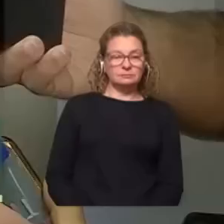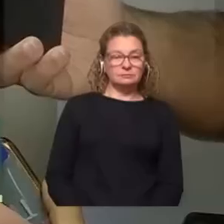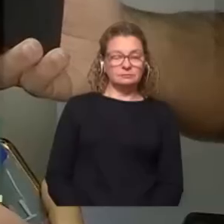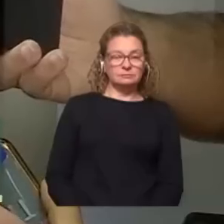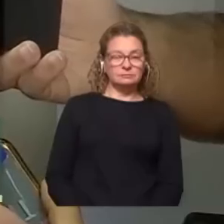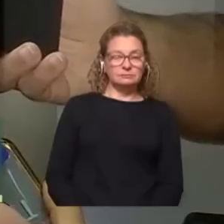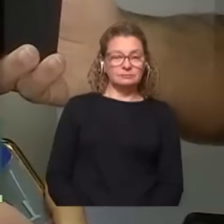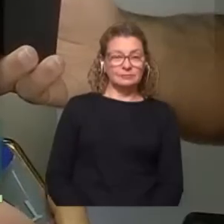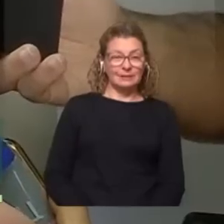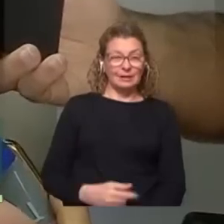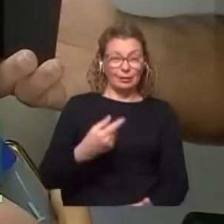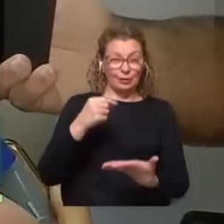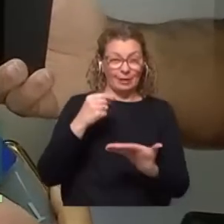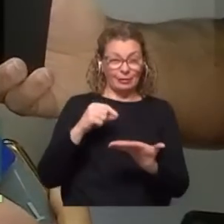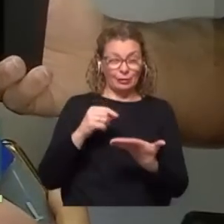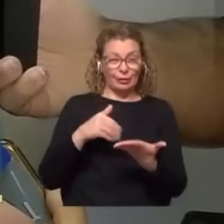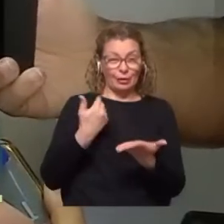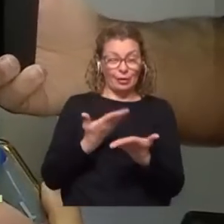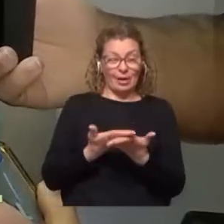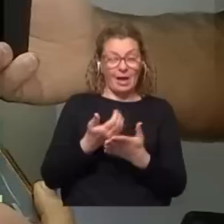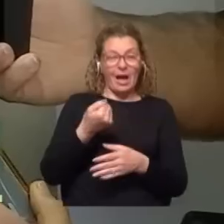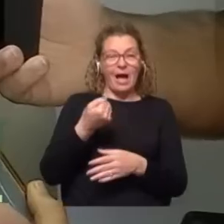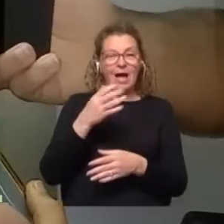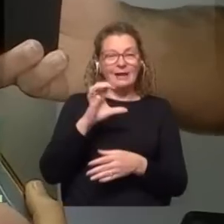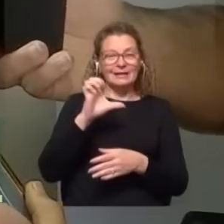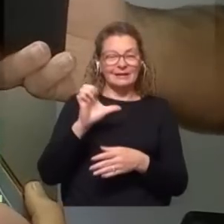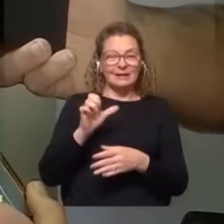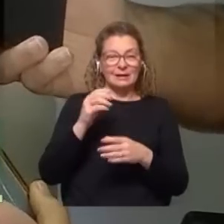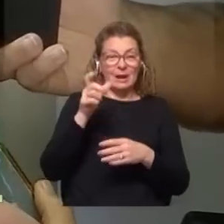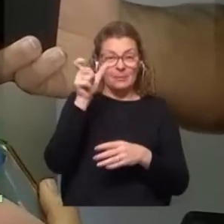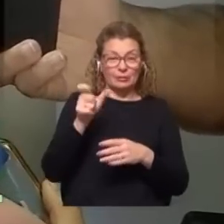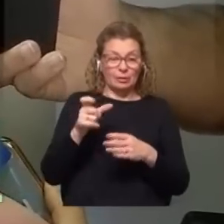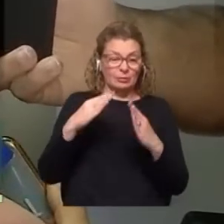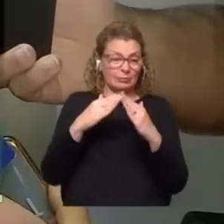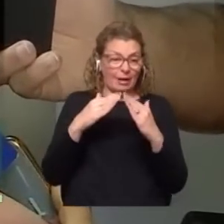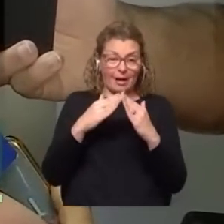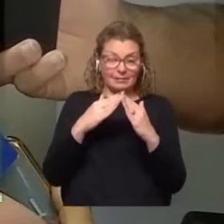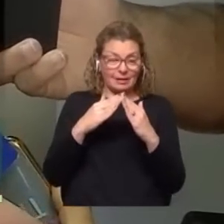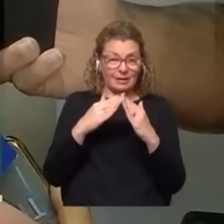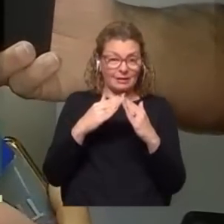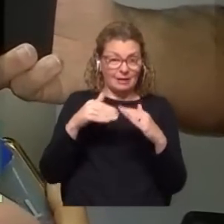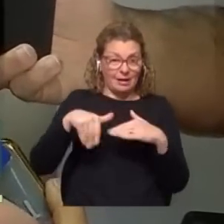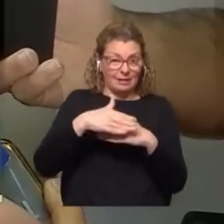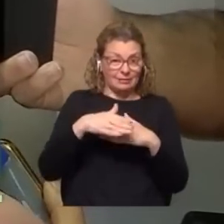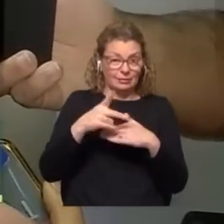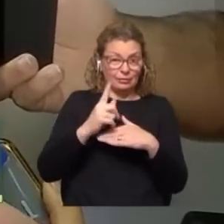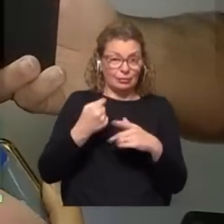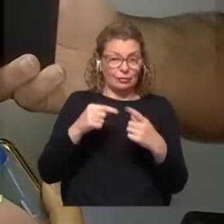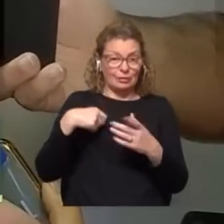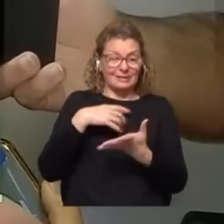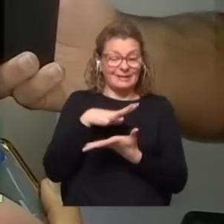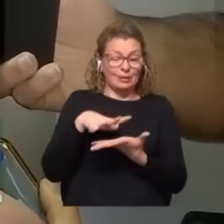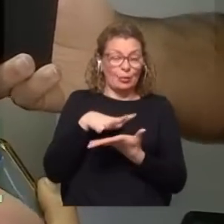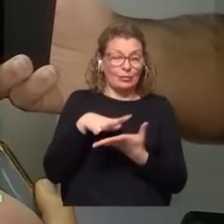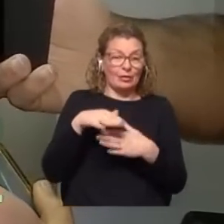de los datos que nos proporciona hace la persona tiene un domicilio constituido por lo tanto tampoco sería situación de